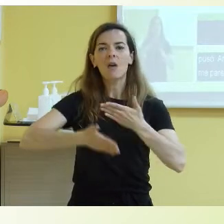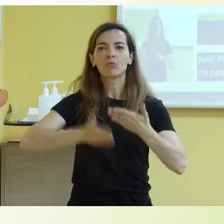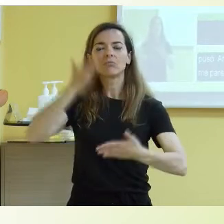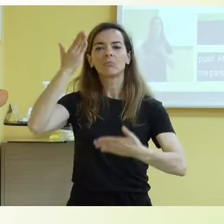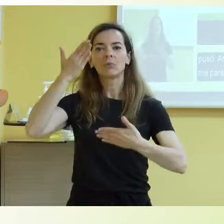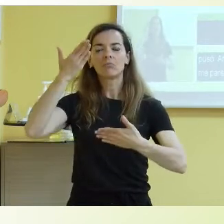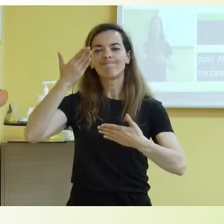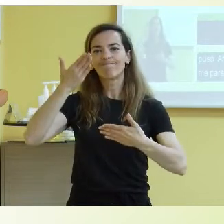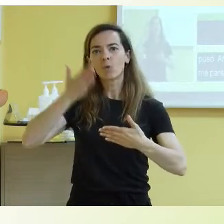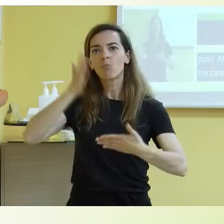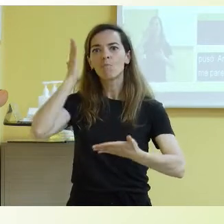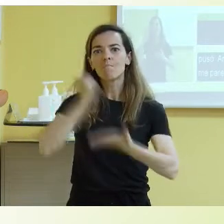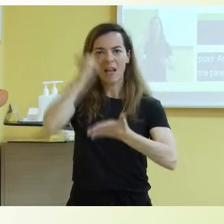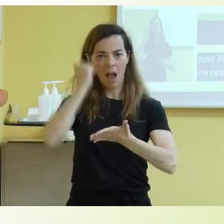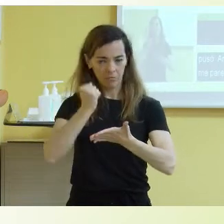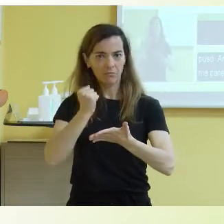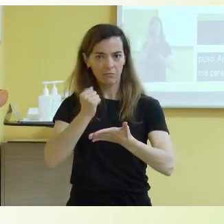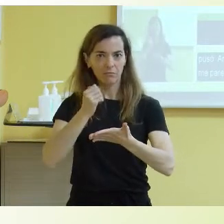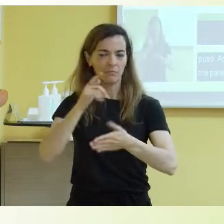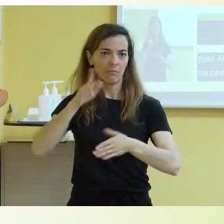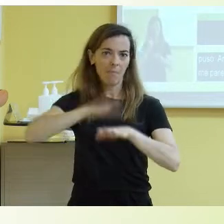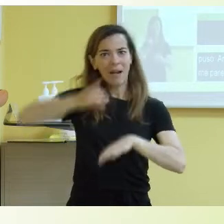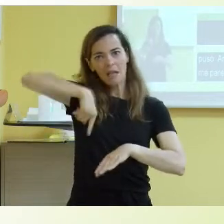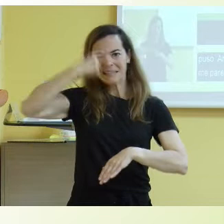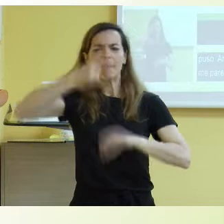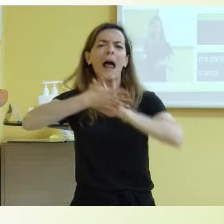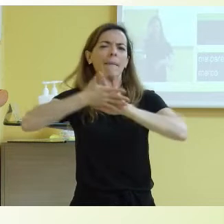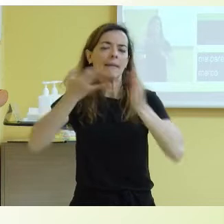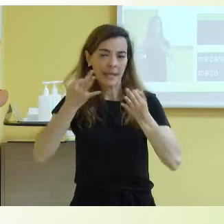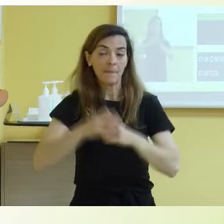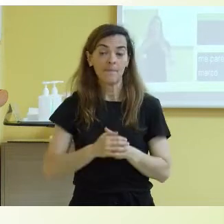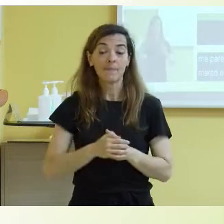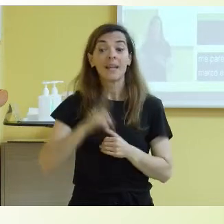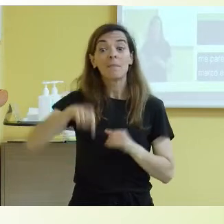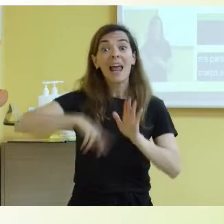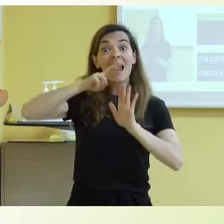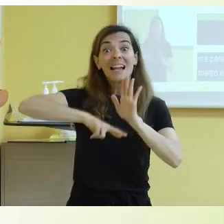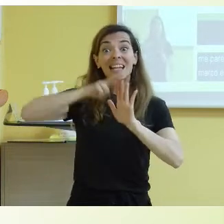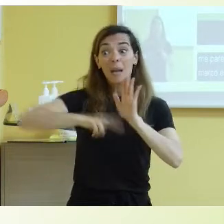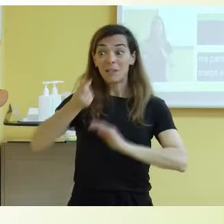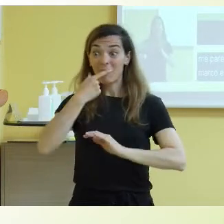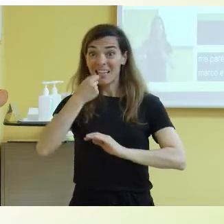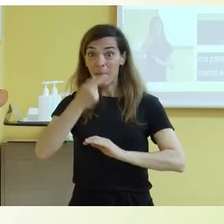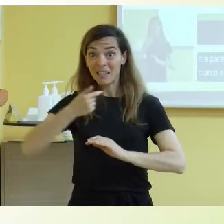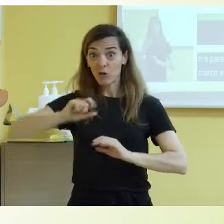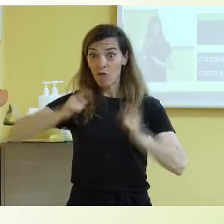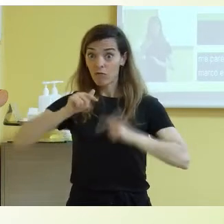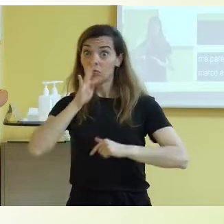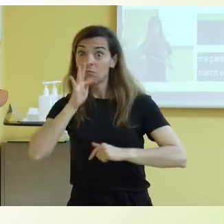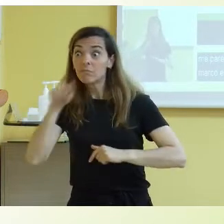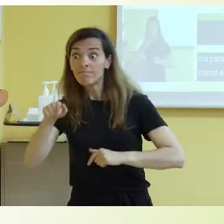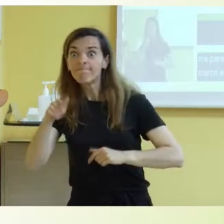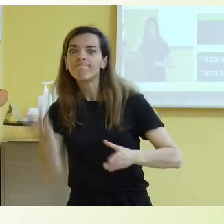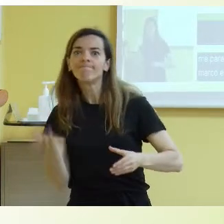hablando. Se añade algo más, y se añade sobre todo en la parte del reglamento de medicamentos huérfanos, que la Comisión Europea lo incorpora a